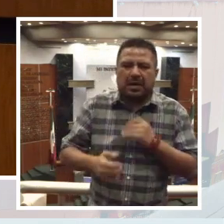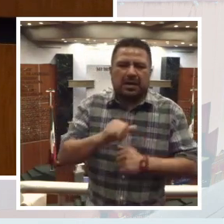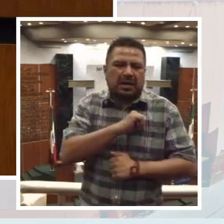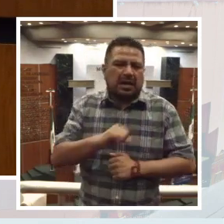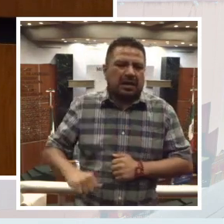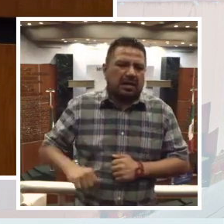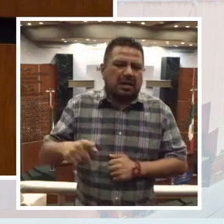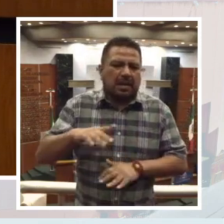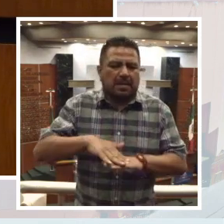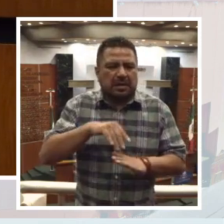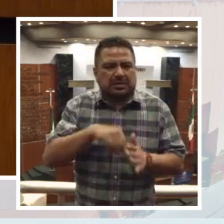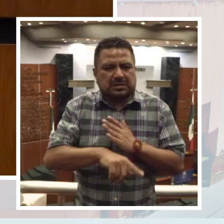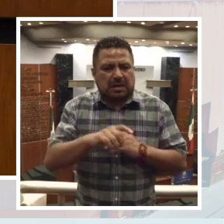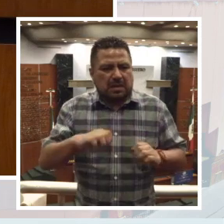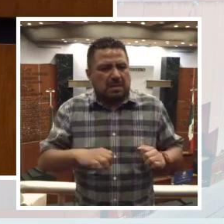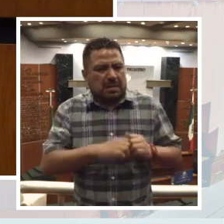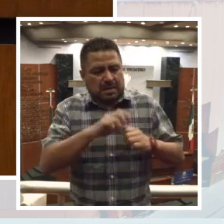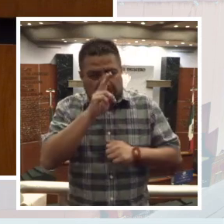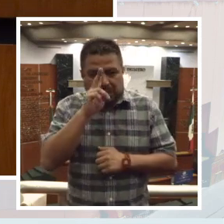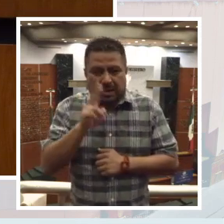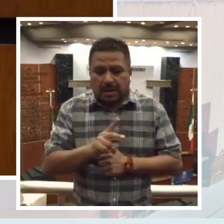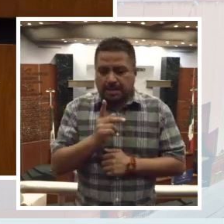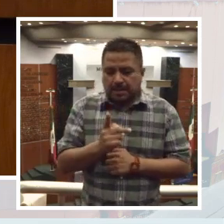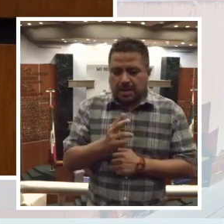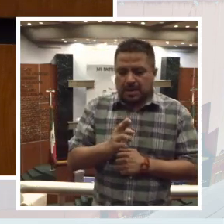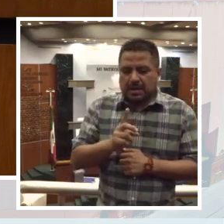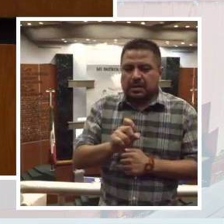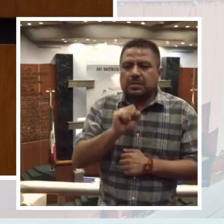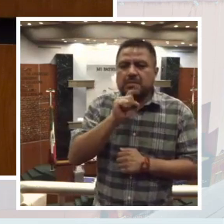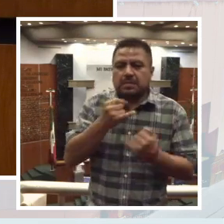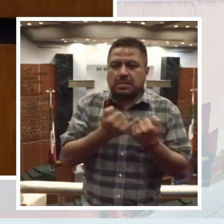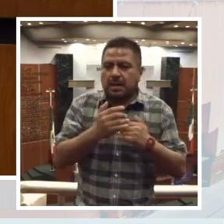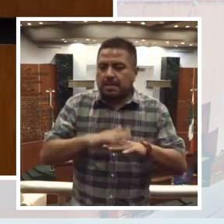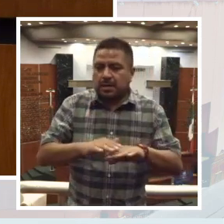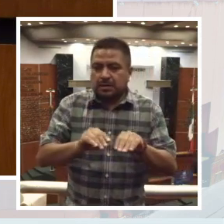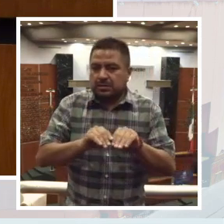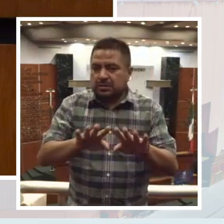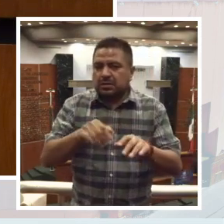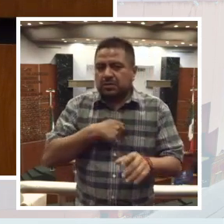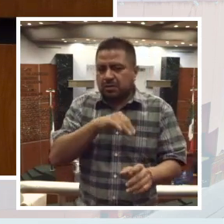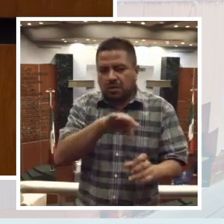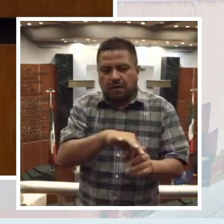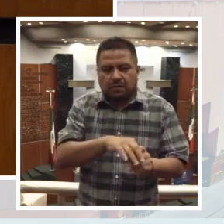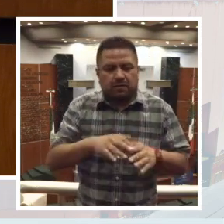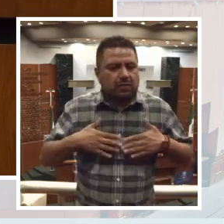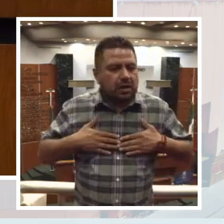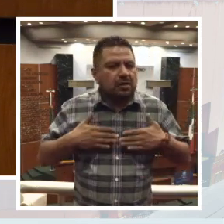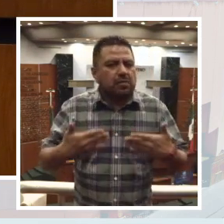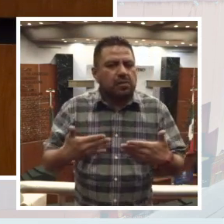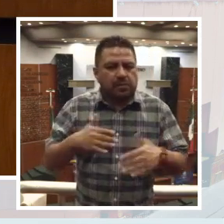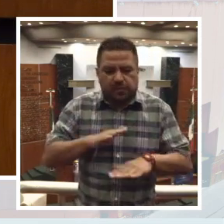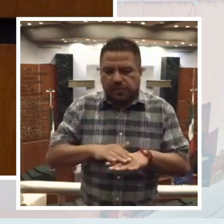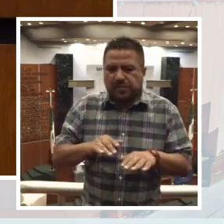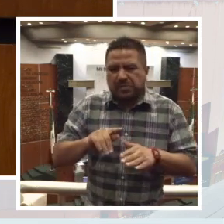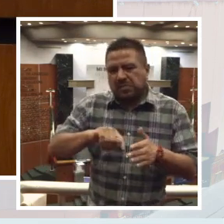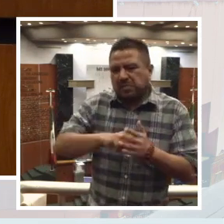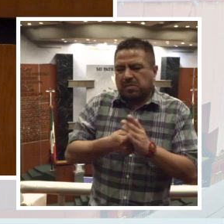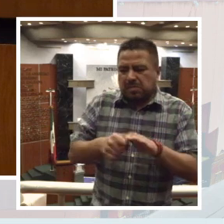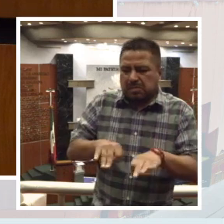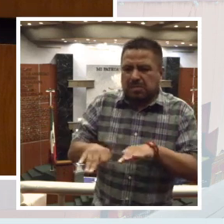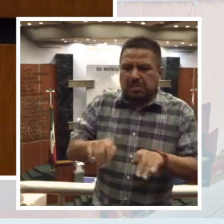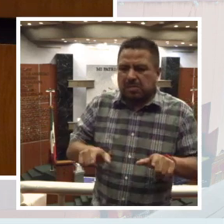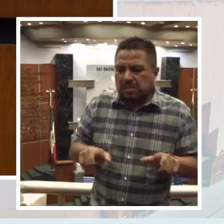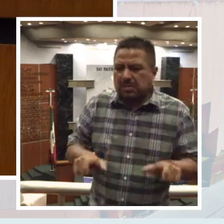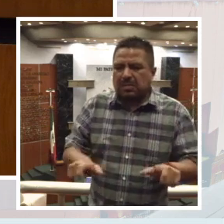revictimiza tragedia el PRD también quiere dejar Claro que da un voto de confianza a la estrategia de seguridad